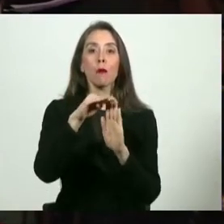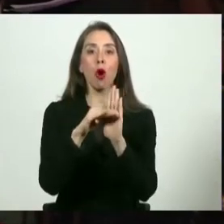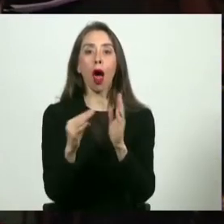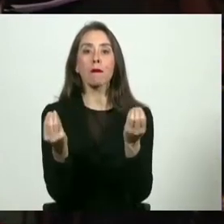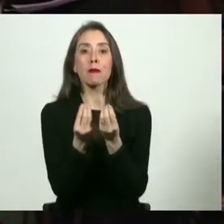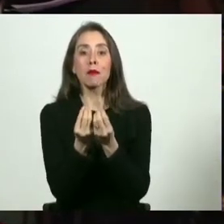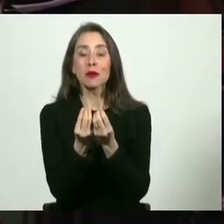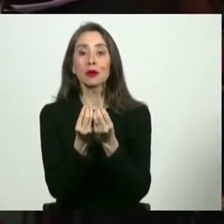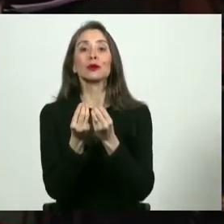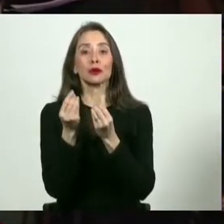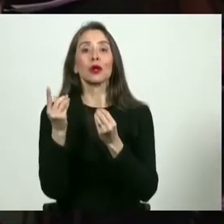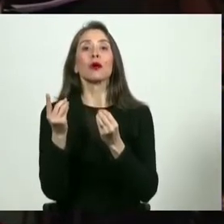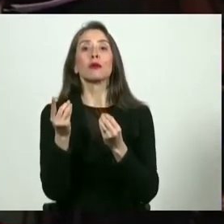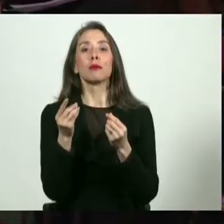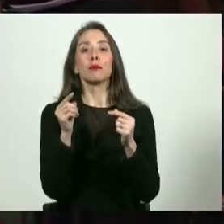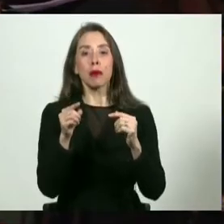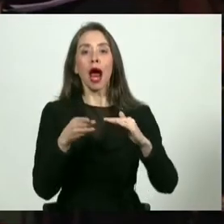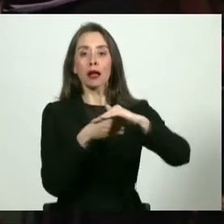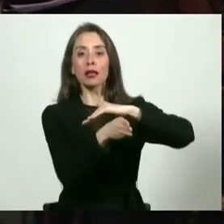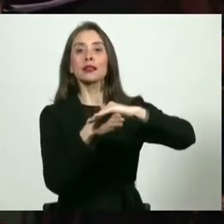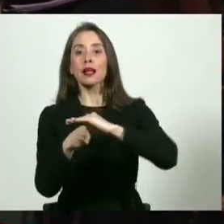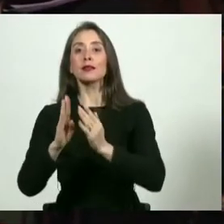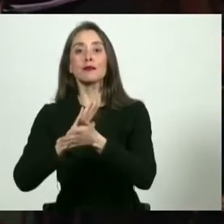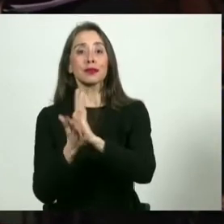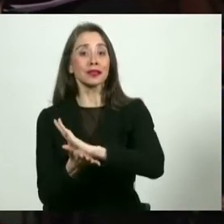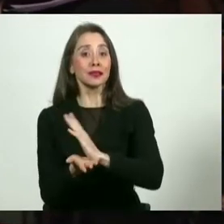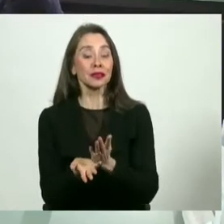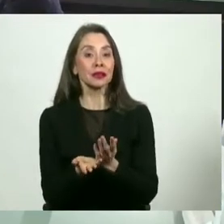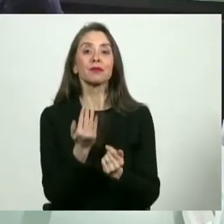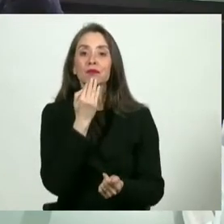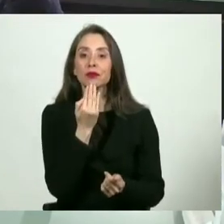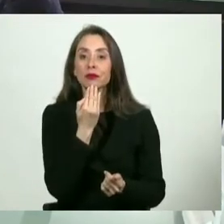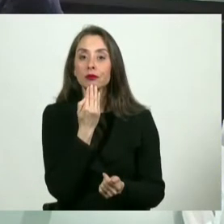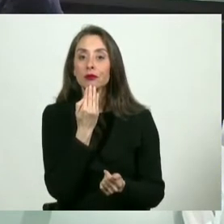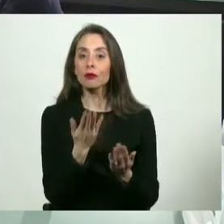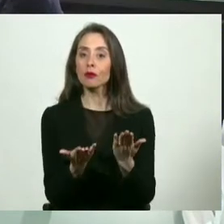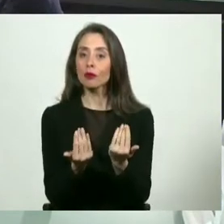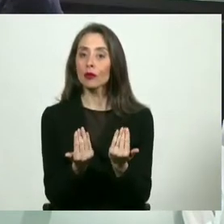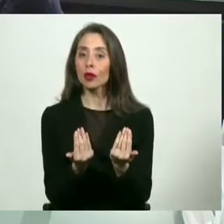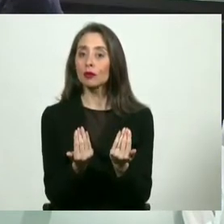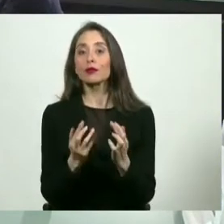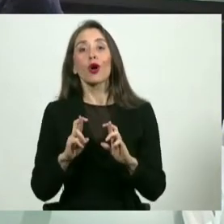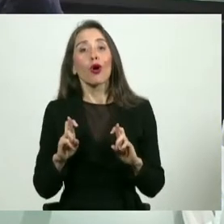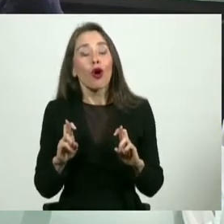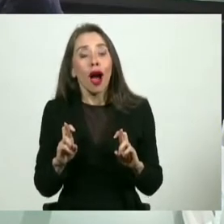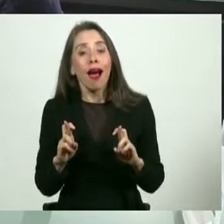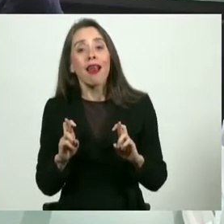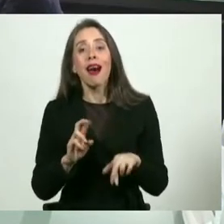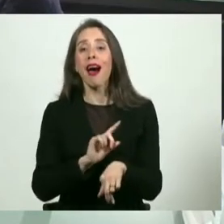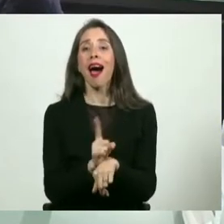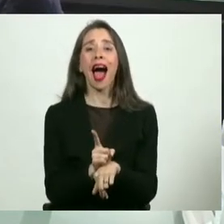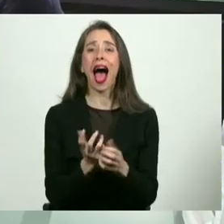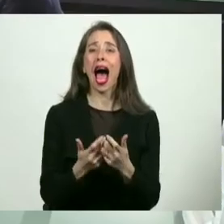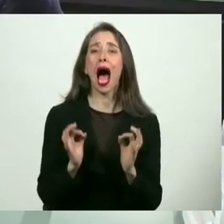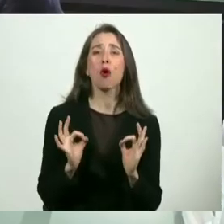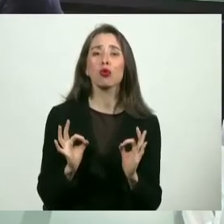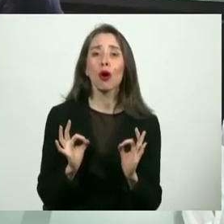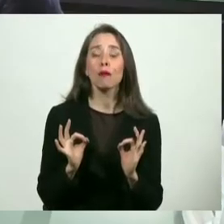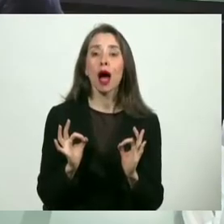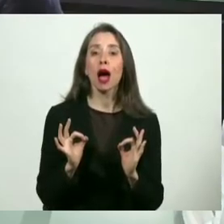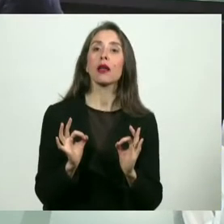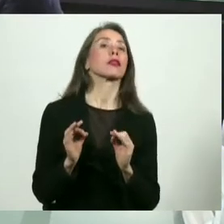masivos en vivienda para aquello. Entonces yo creo que hay también la necesidad, ojalá automáticamente se